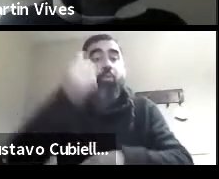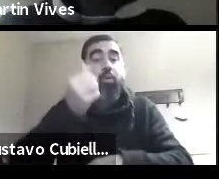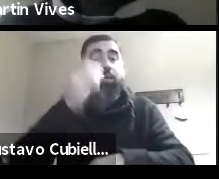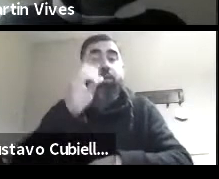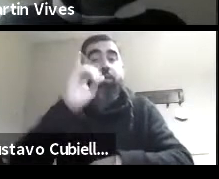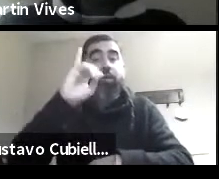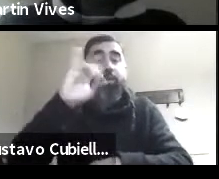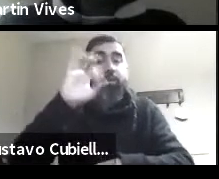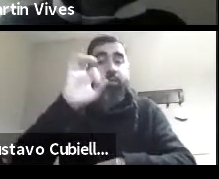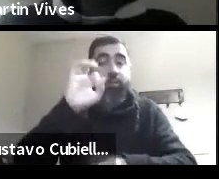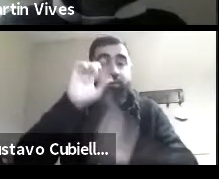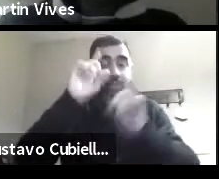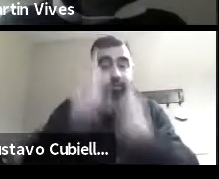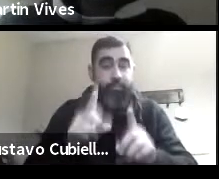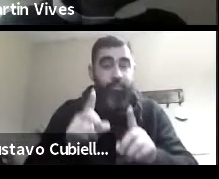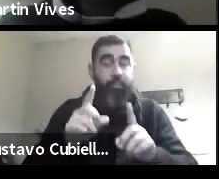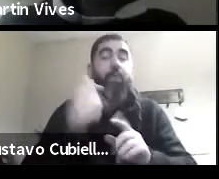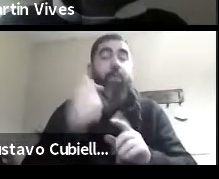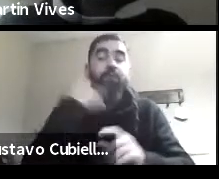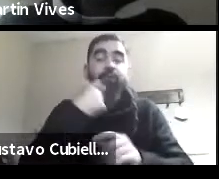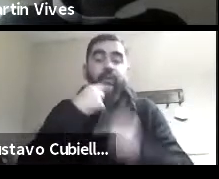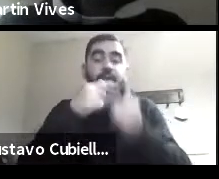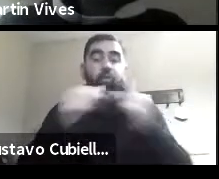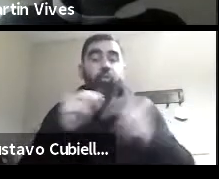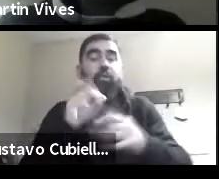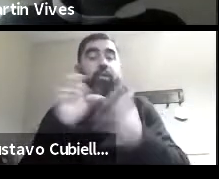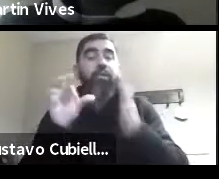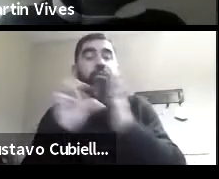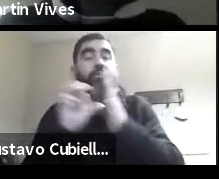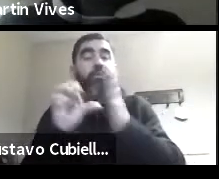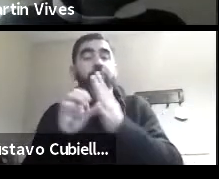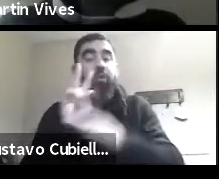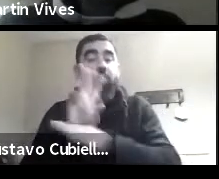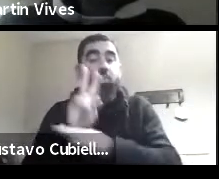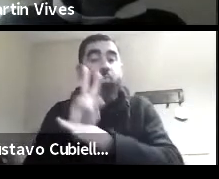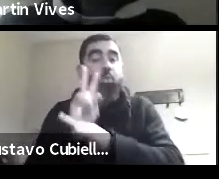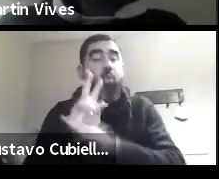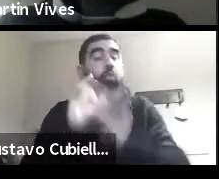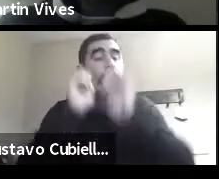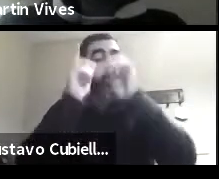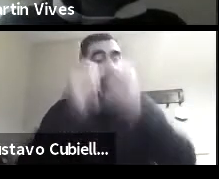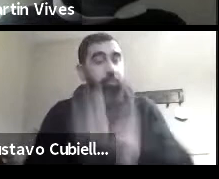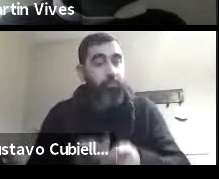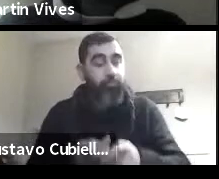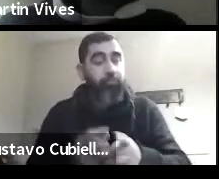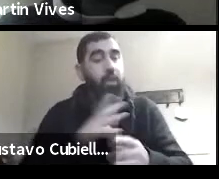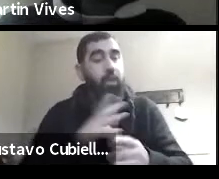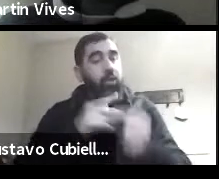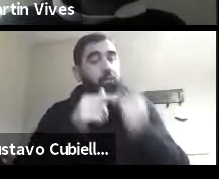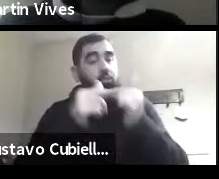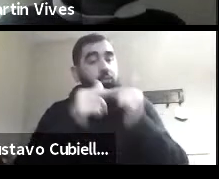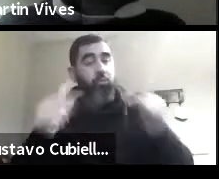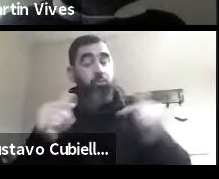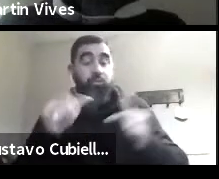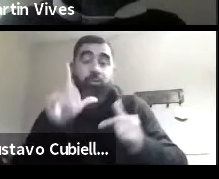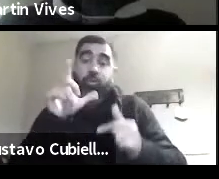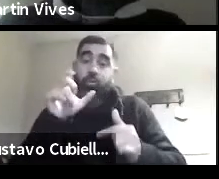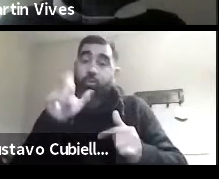el sistema de cuidados en el sentido de que hay cosas que obviamente, como